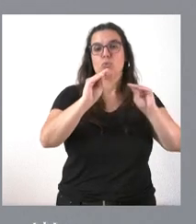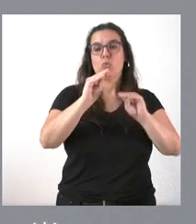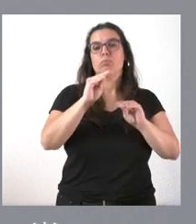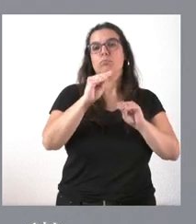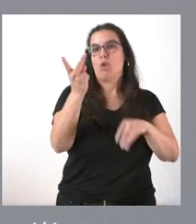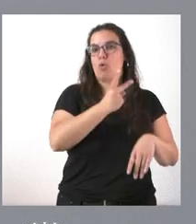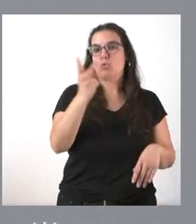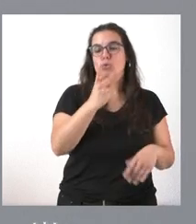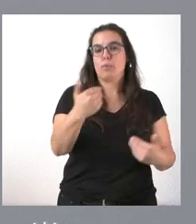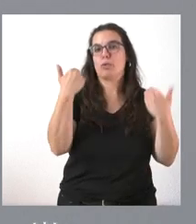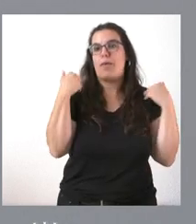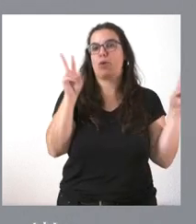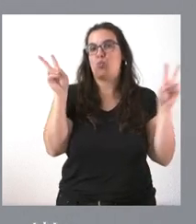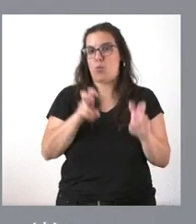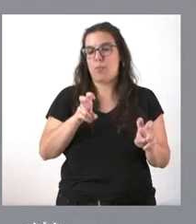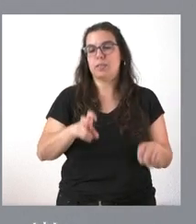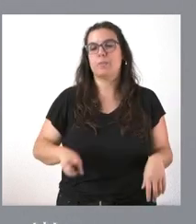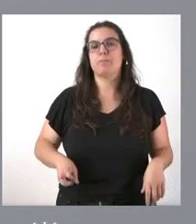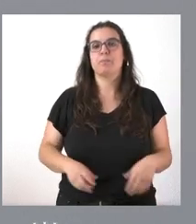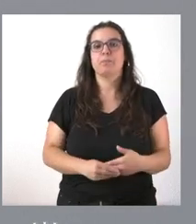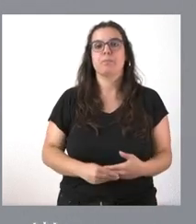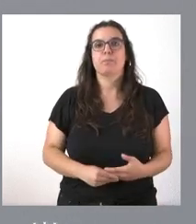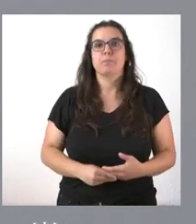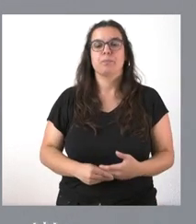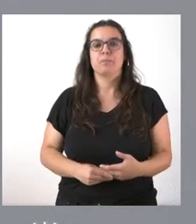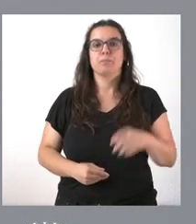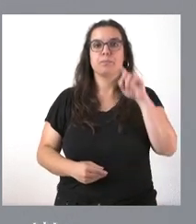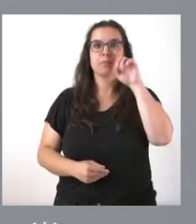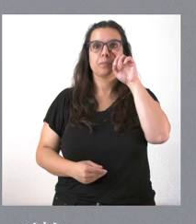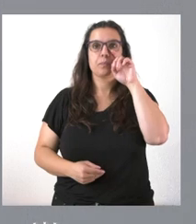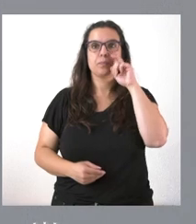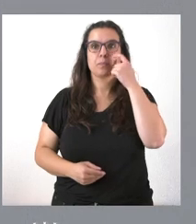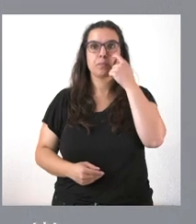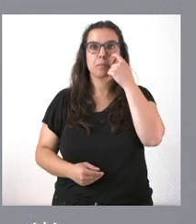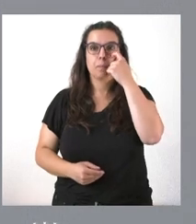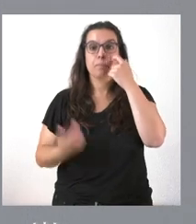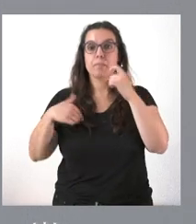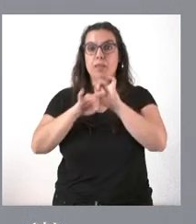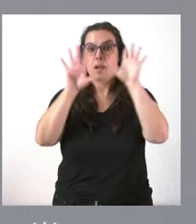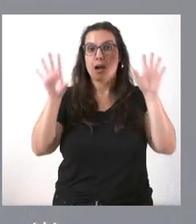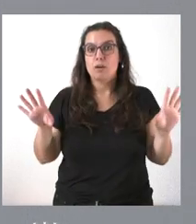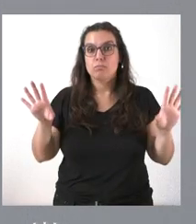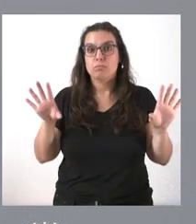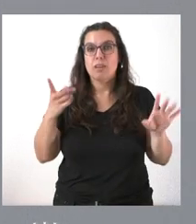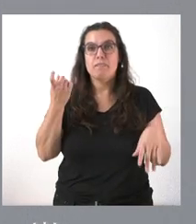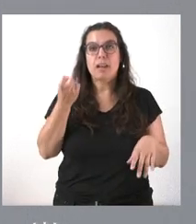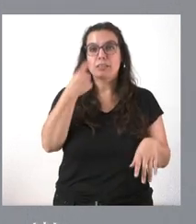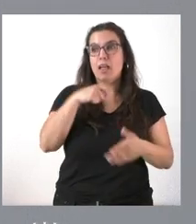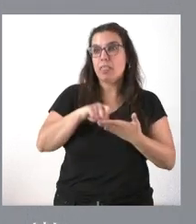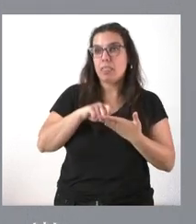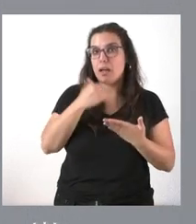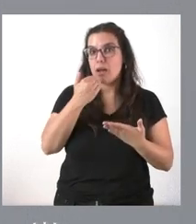en las nuevas responsabilidades que nos ocupan en sustitución de los anteriores no sé si ha quedado algún nombre sin Tomar